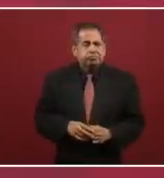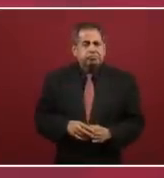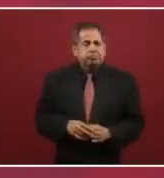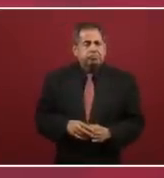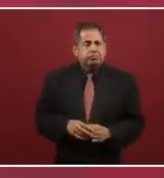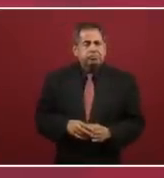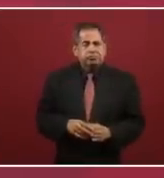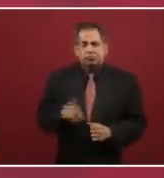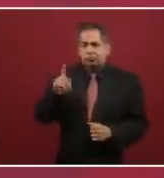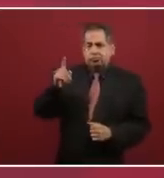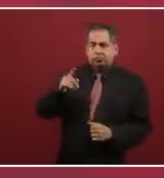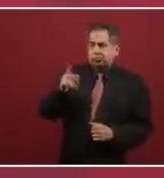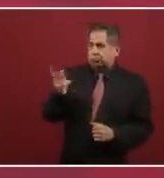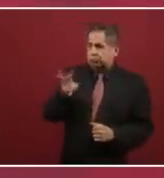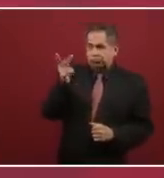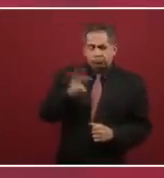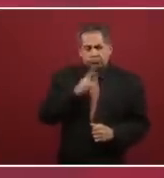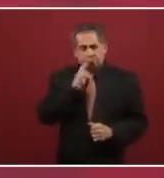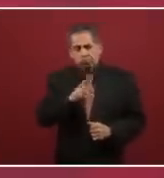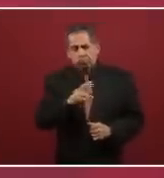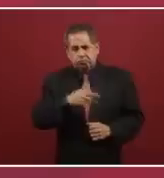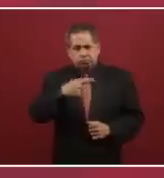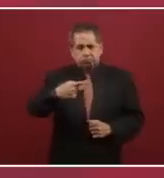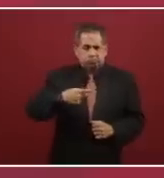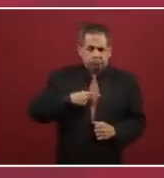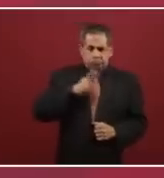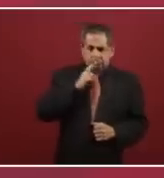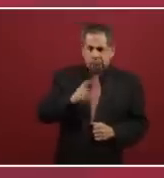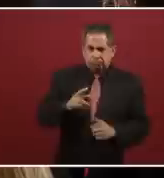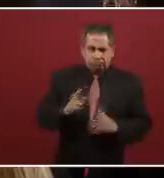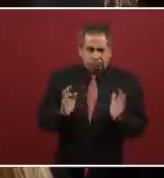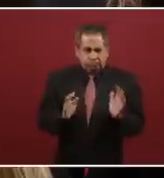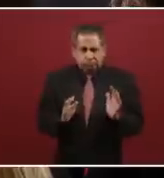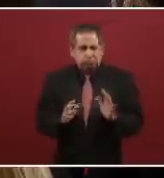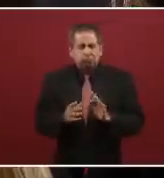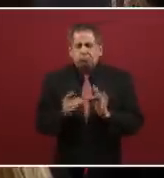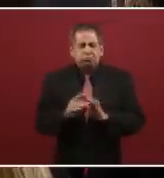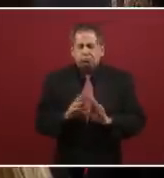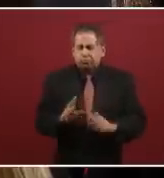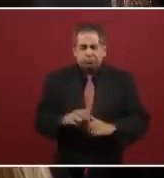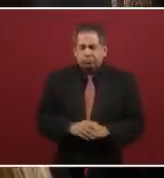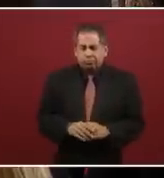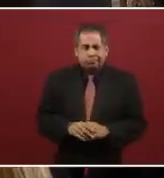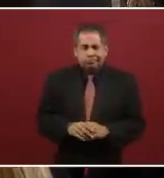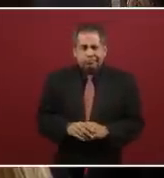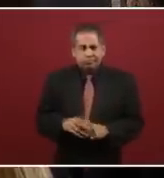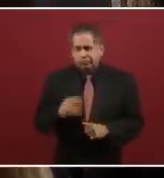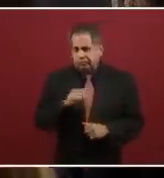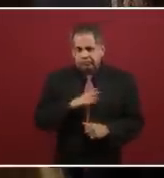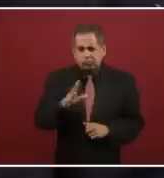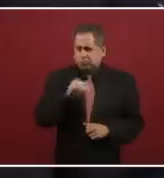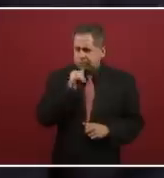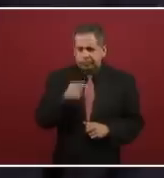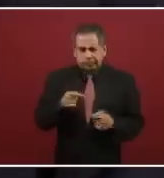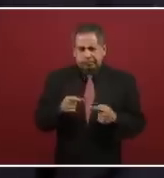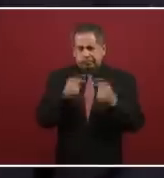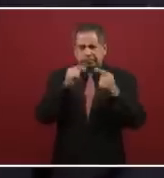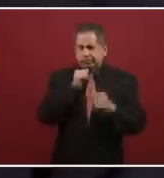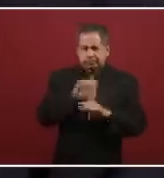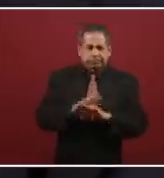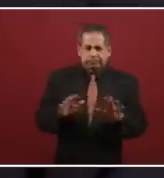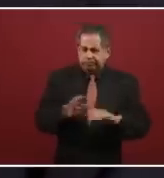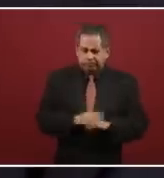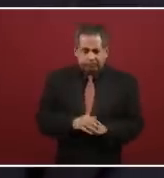y él hace un comentario y aquí me preguntan a mí, yo contesto, pero no hay nada. Lo que sí